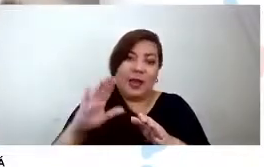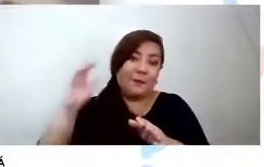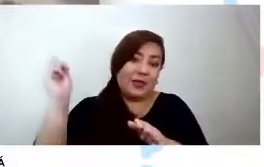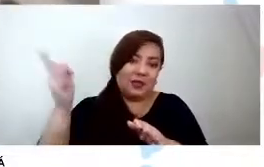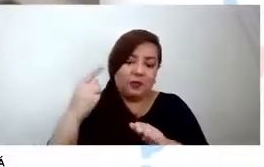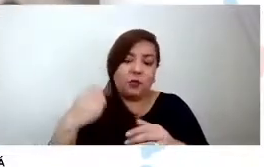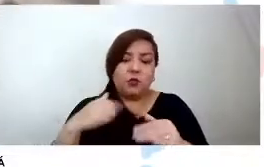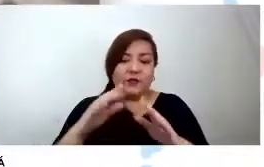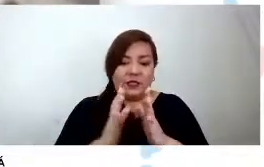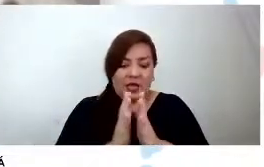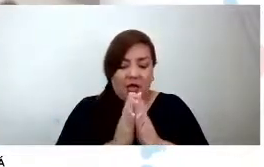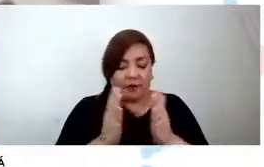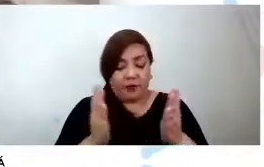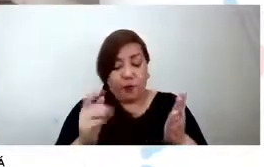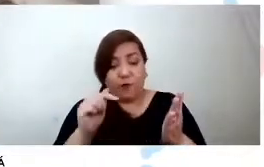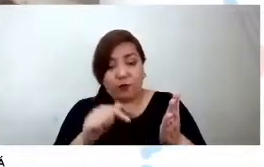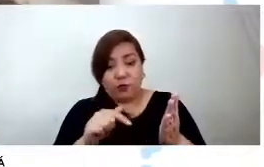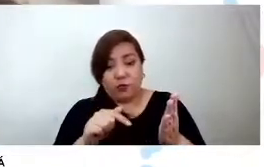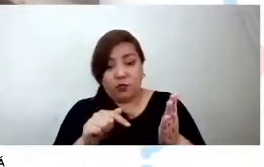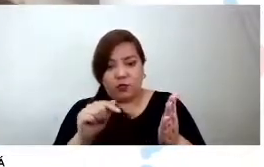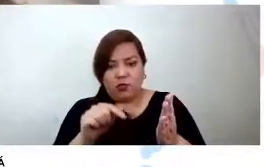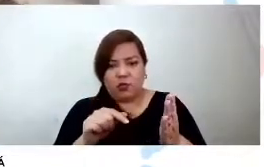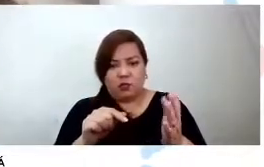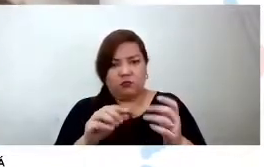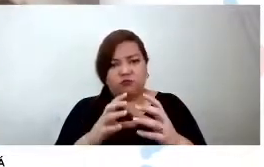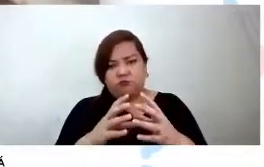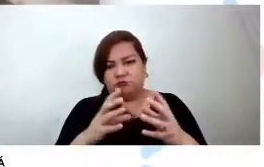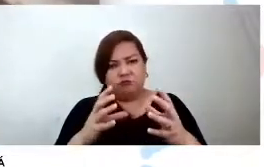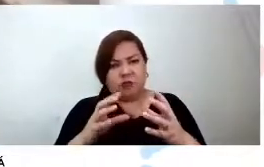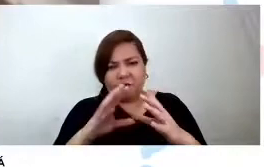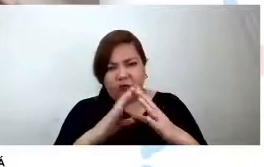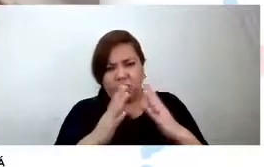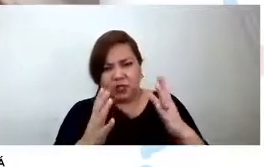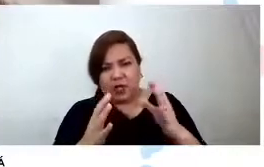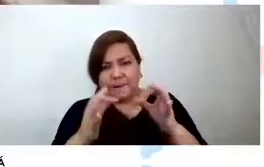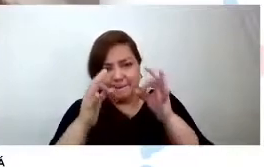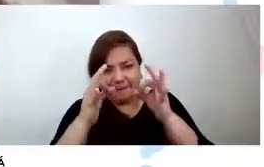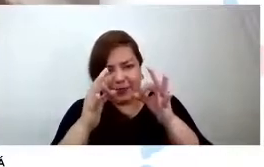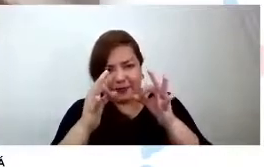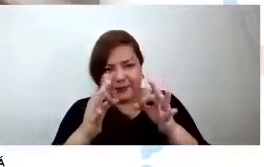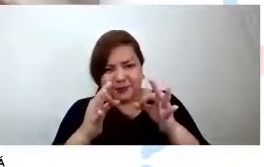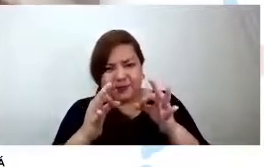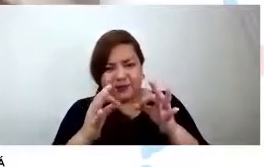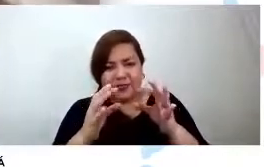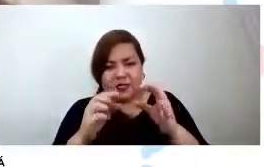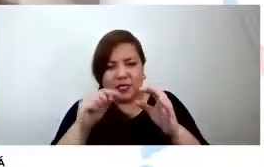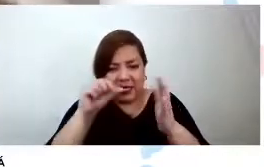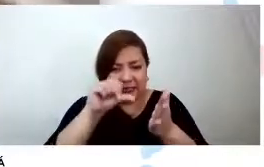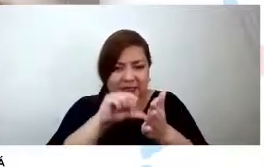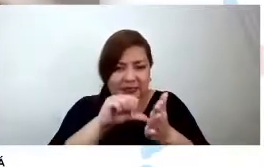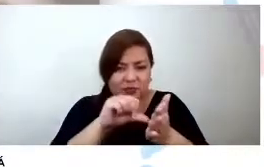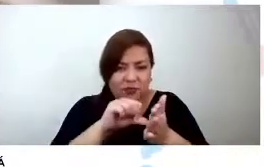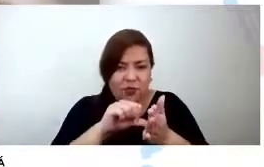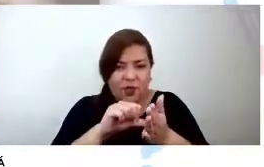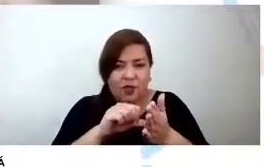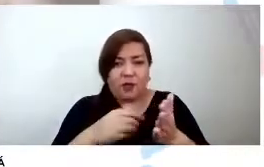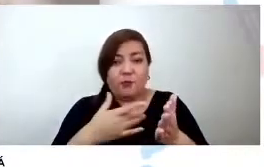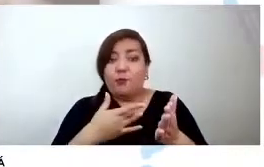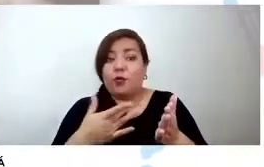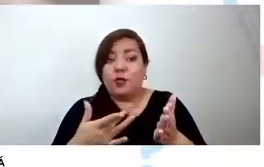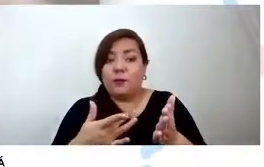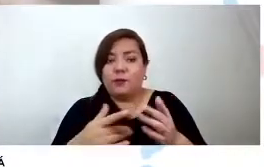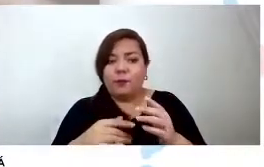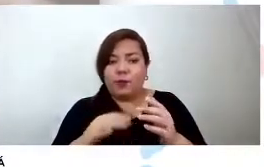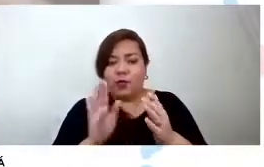fósil y el fósil está pero precisamente, muy preciso en el centro, pero es porque hay un